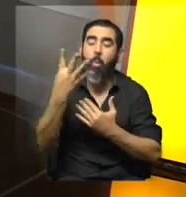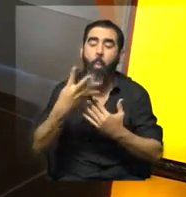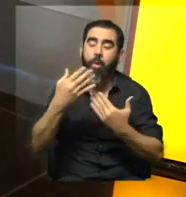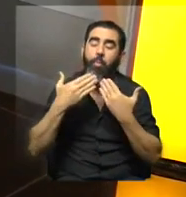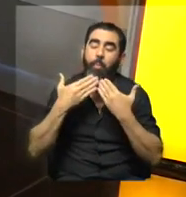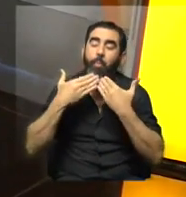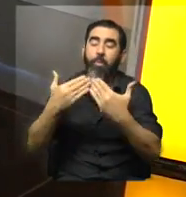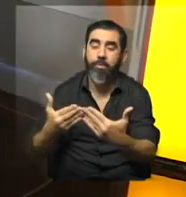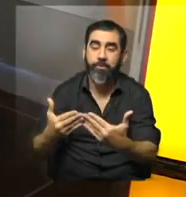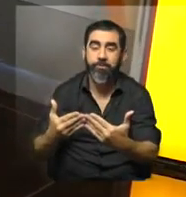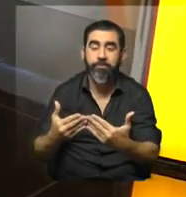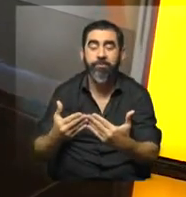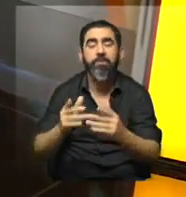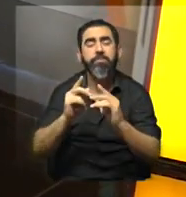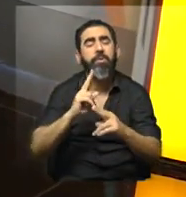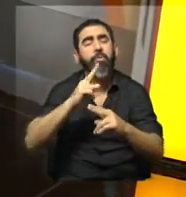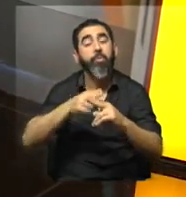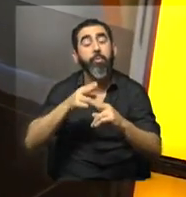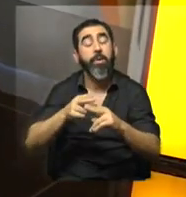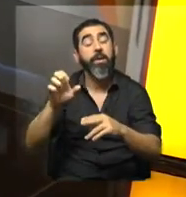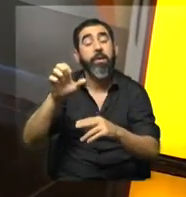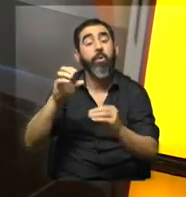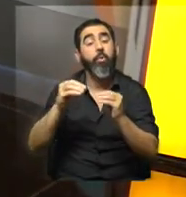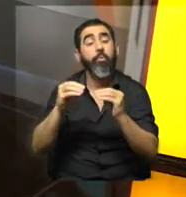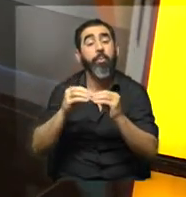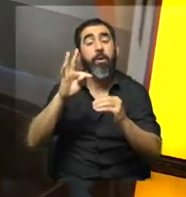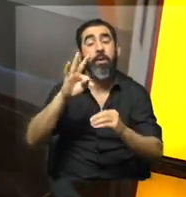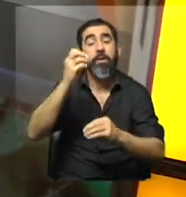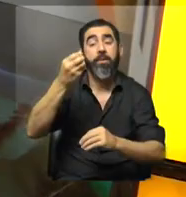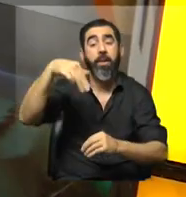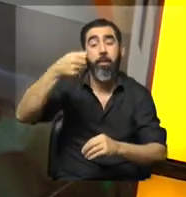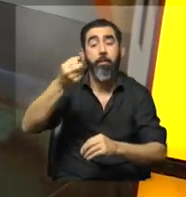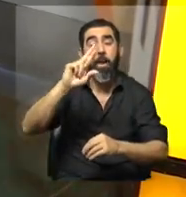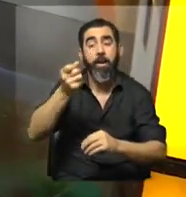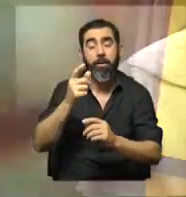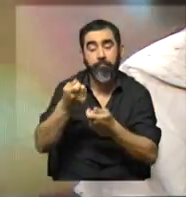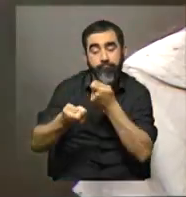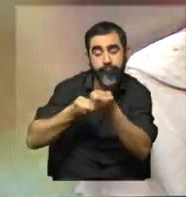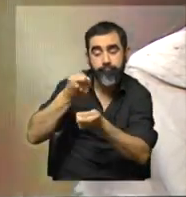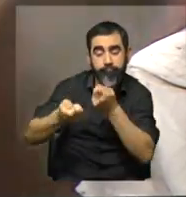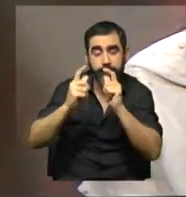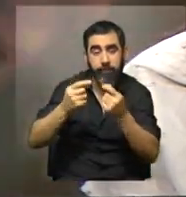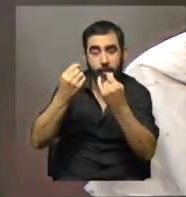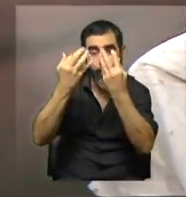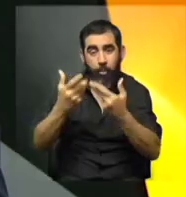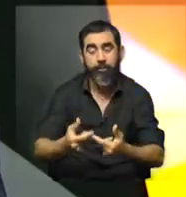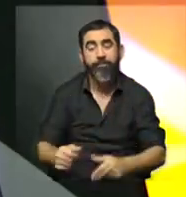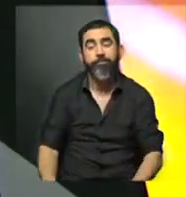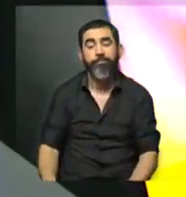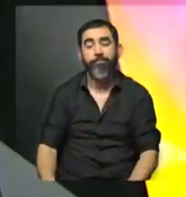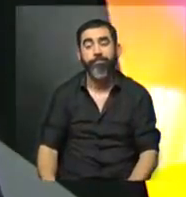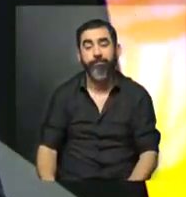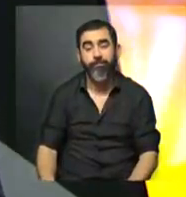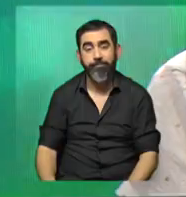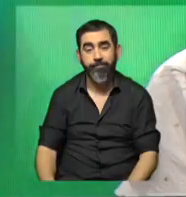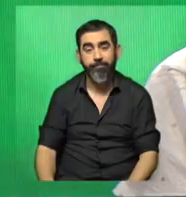Abelenda. Rodrigo, no quiero dejar de nombrar a tu compañera. Sí, Tamara Couto. Ahí está, que también trabajaron juntos en todo esto. Una experiencia que